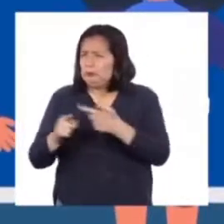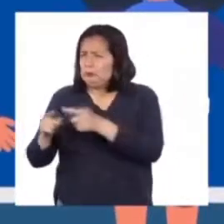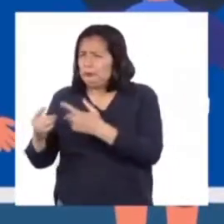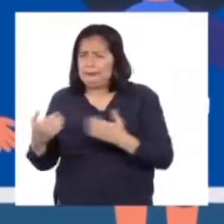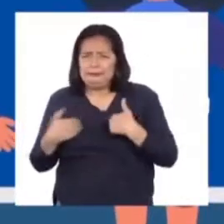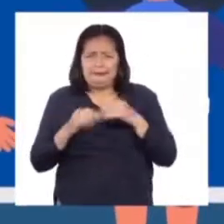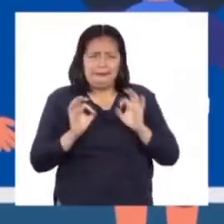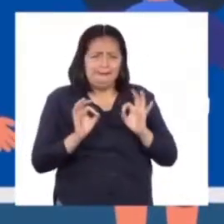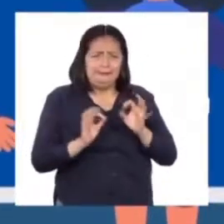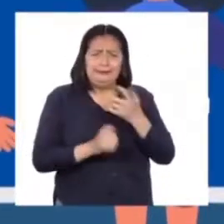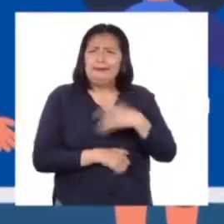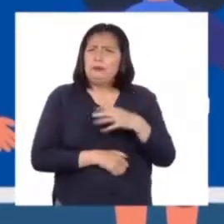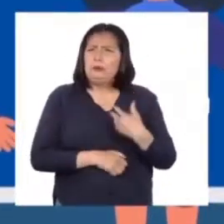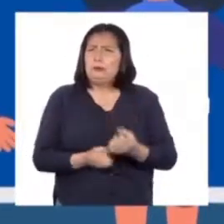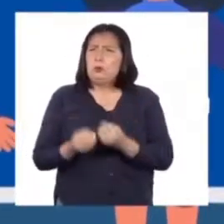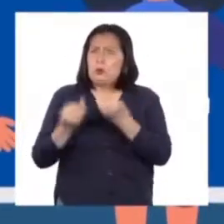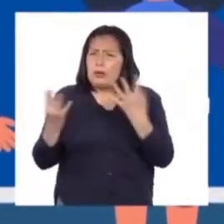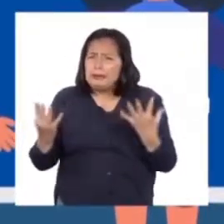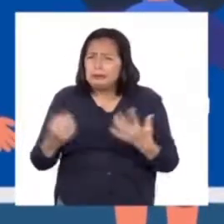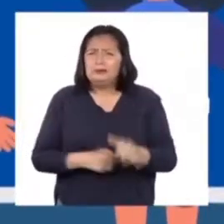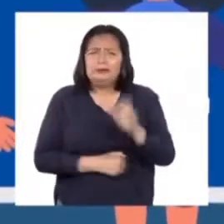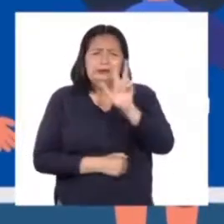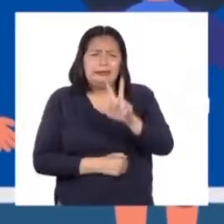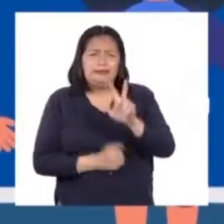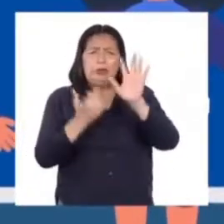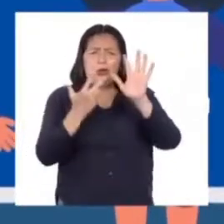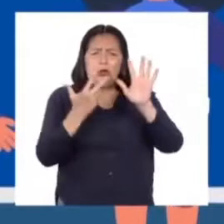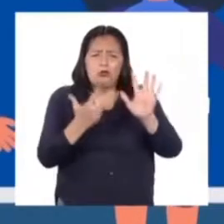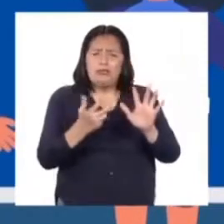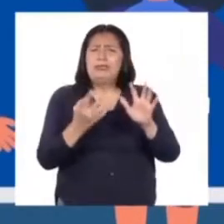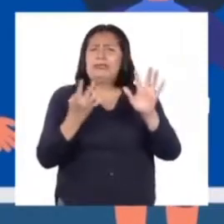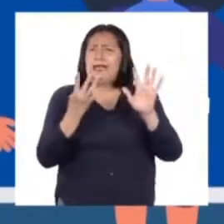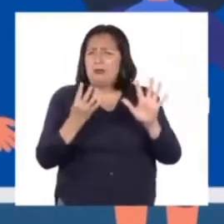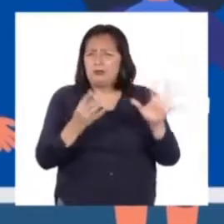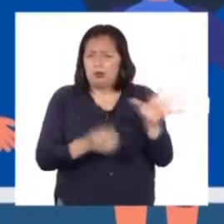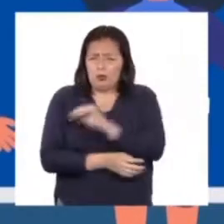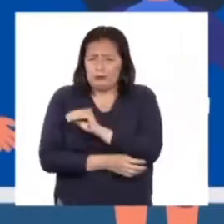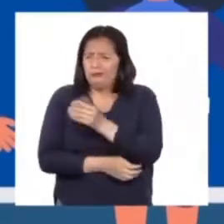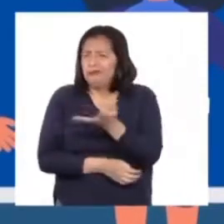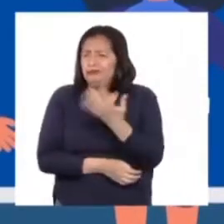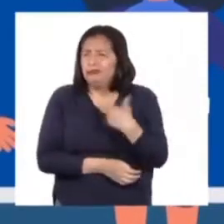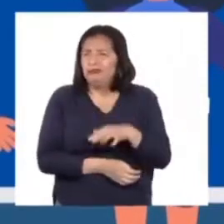peligro, siendo este un total de 389 especies.